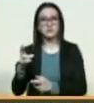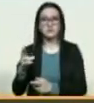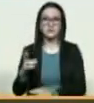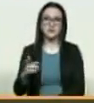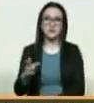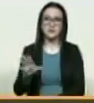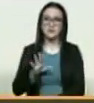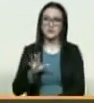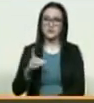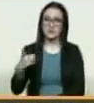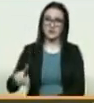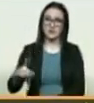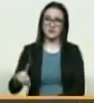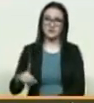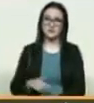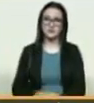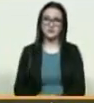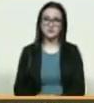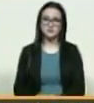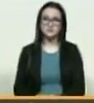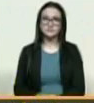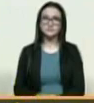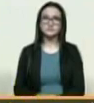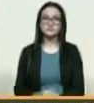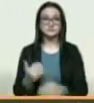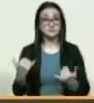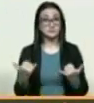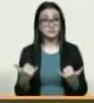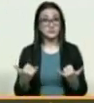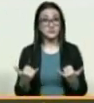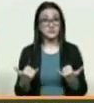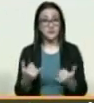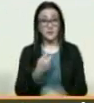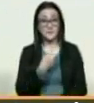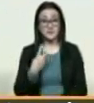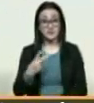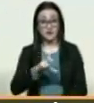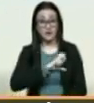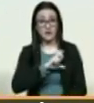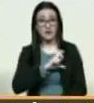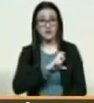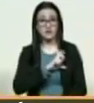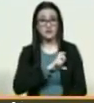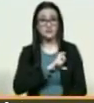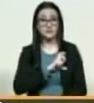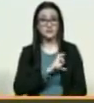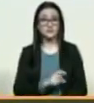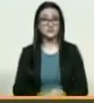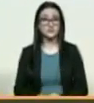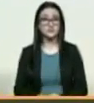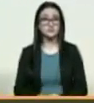nosotros. Y hoy, desde este espacio, 23 de enero, desde